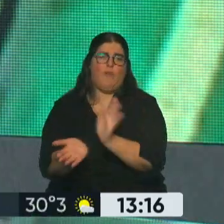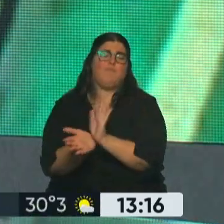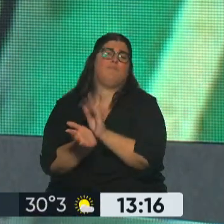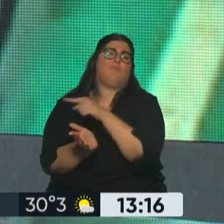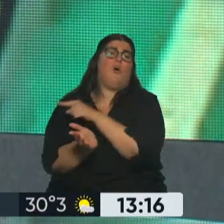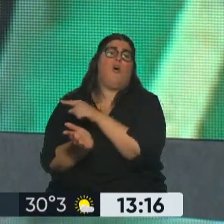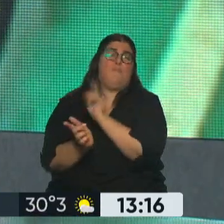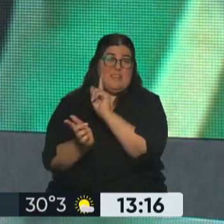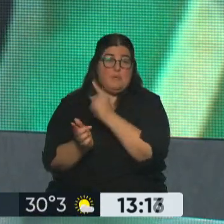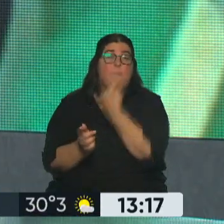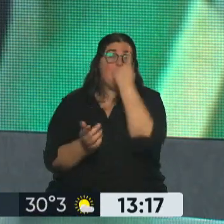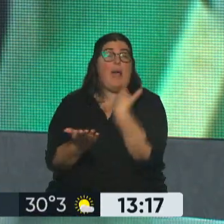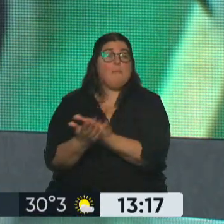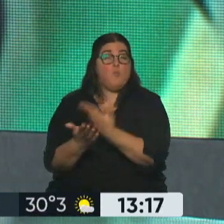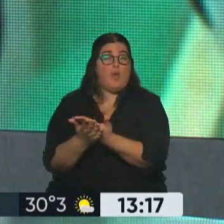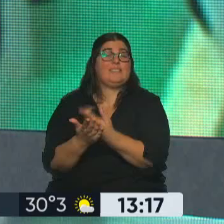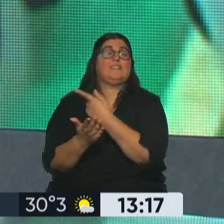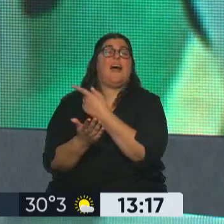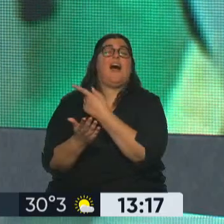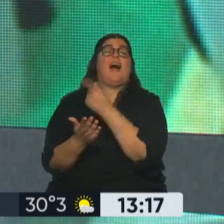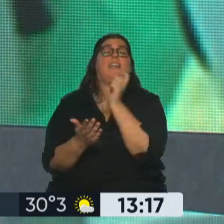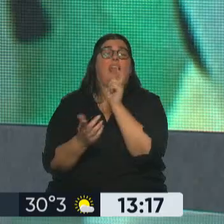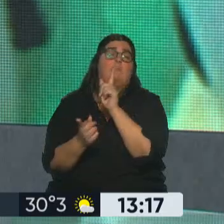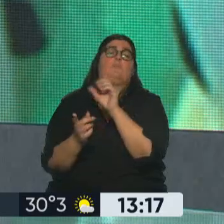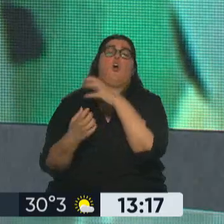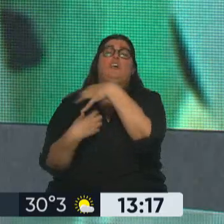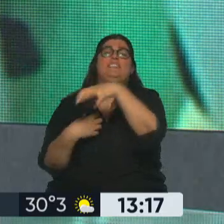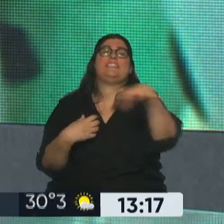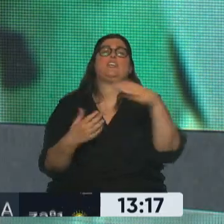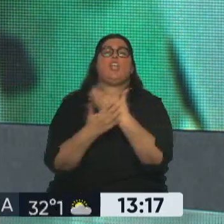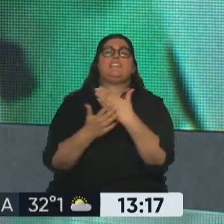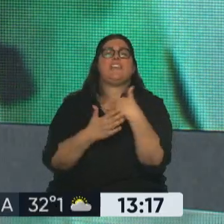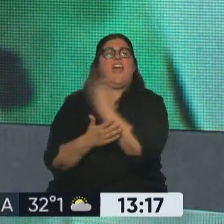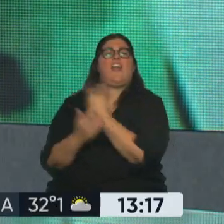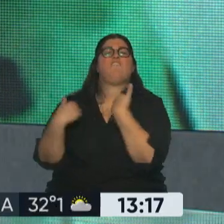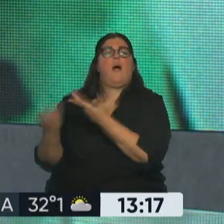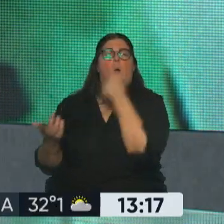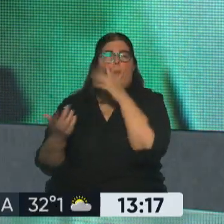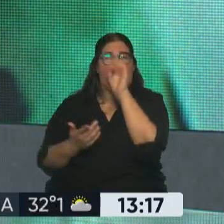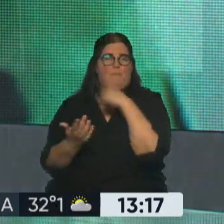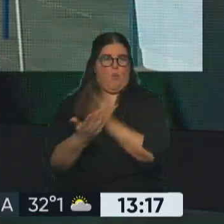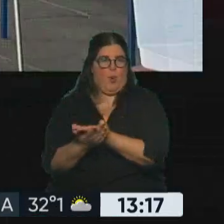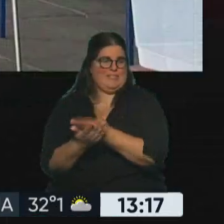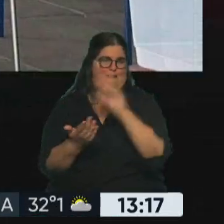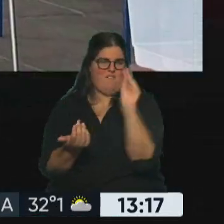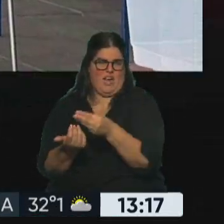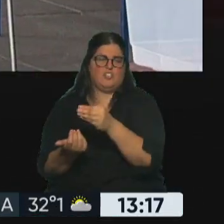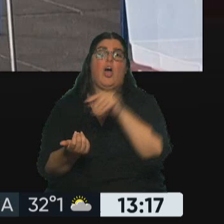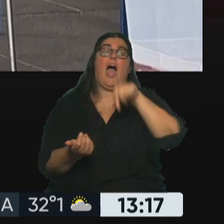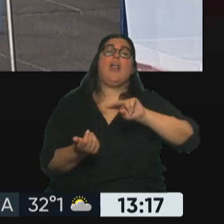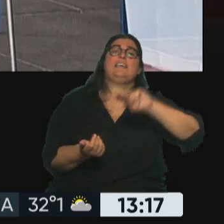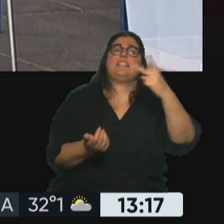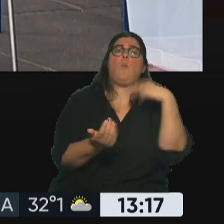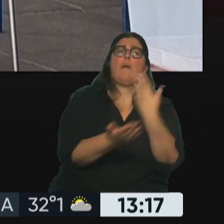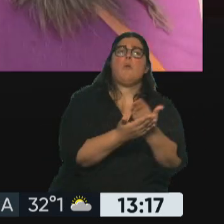impulsaba los sectores más cercanos a Boric, y esta segunda reforma, liderada ya no por la derecha, sino por la extrema derecha, por el